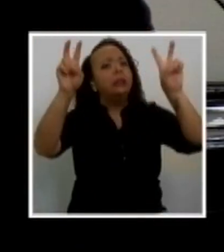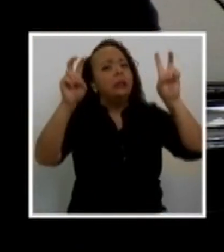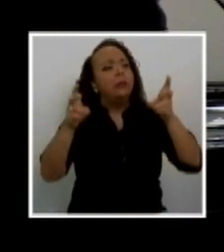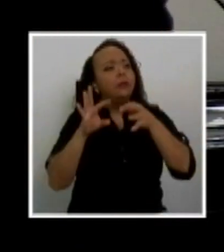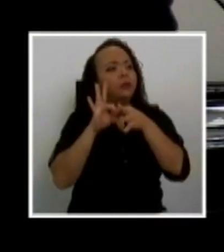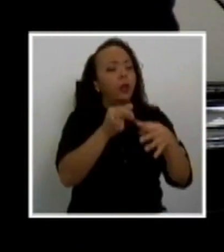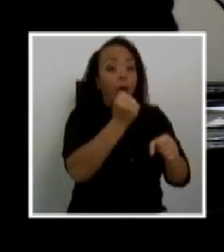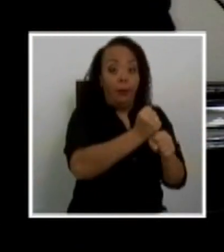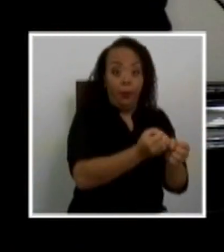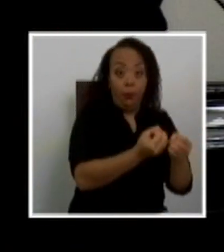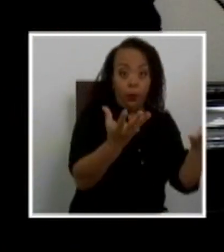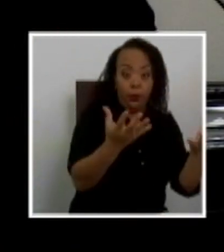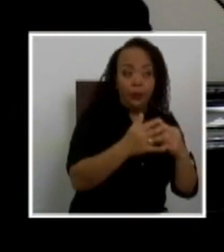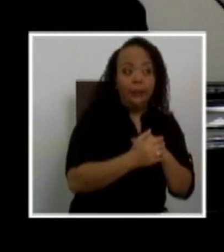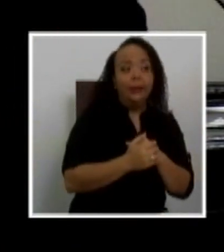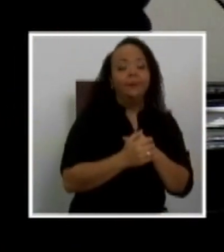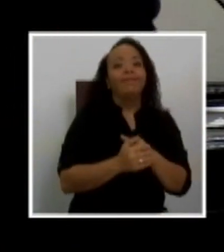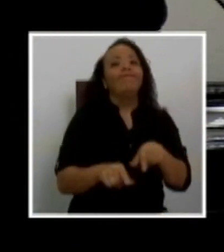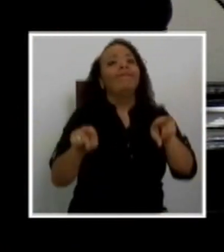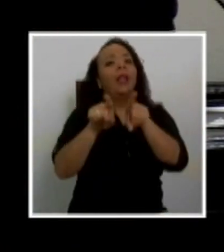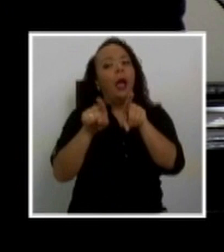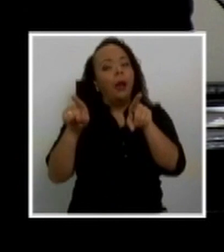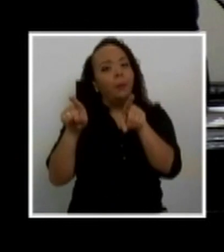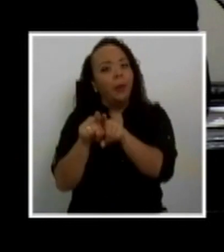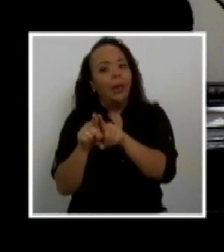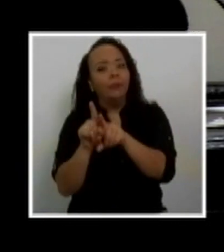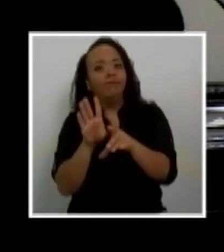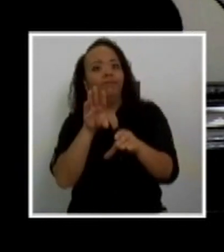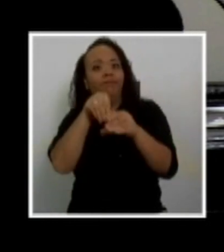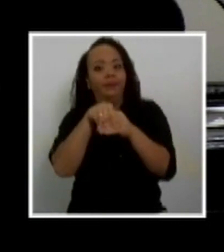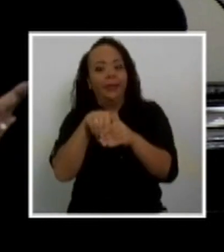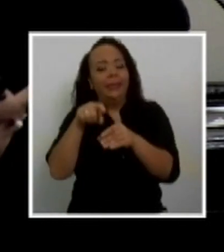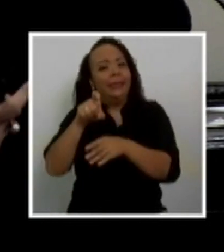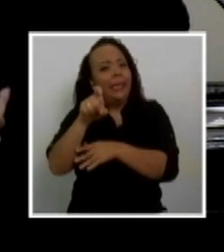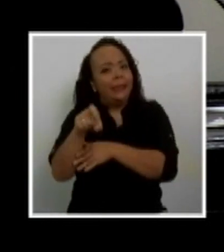Ricardo Benavides. Para esta nueva elección, solo 2